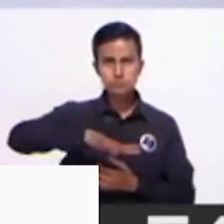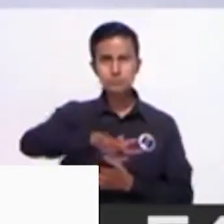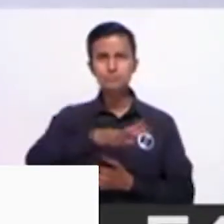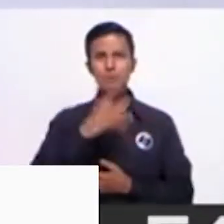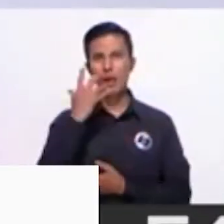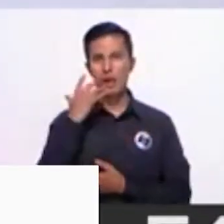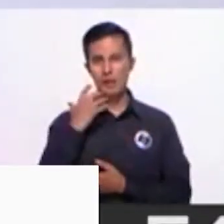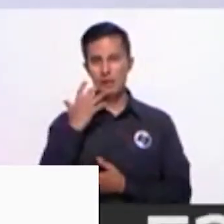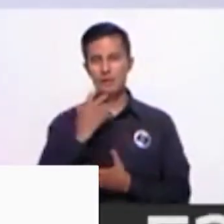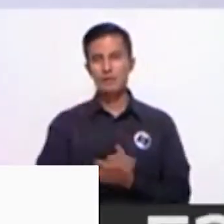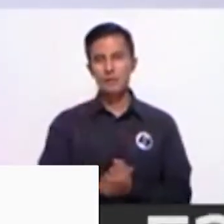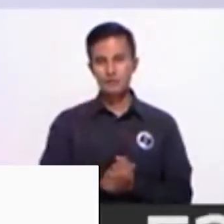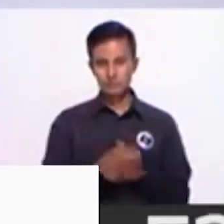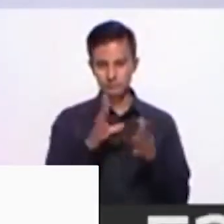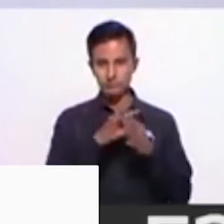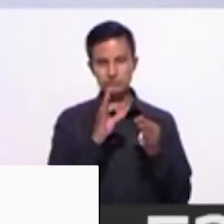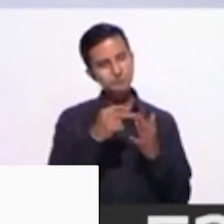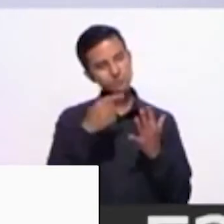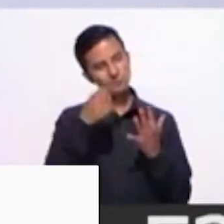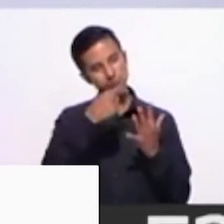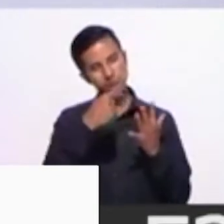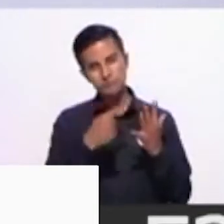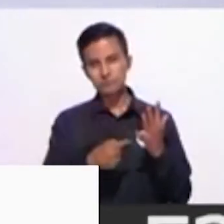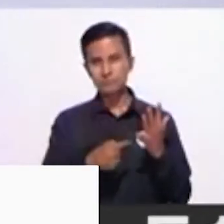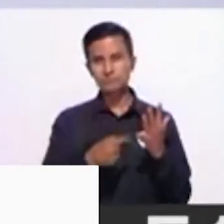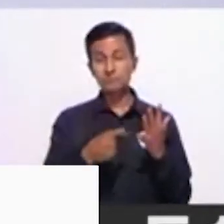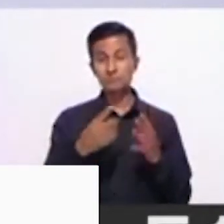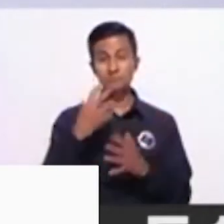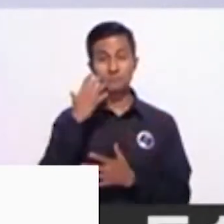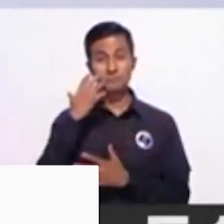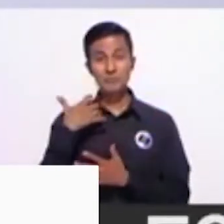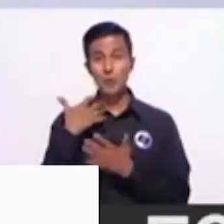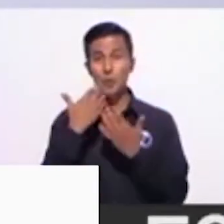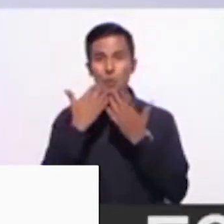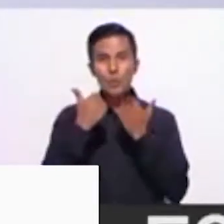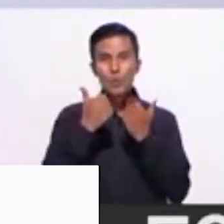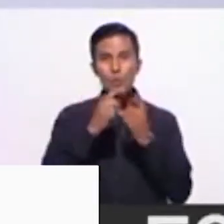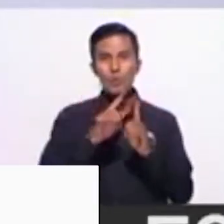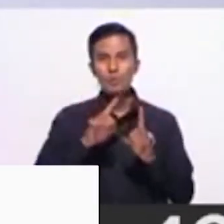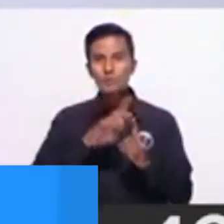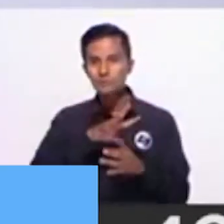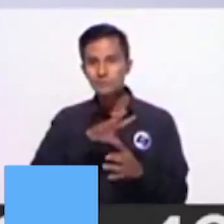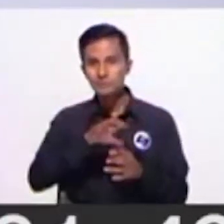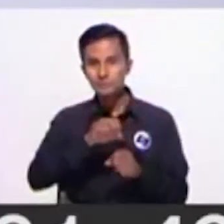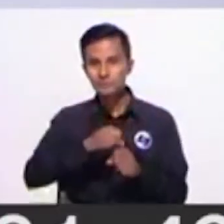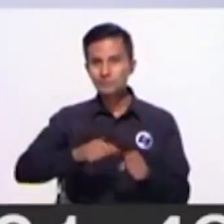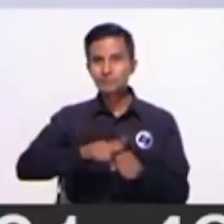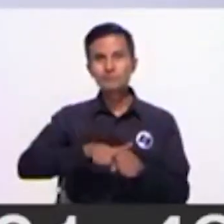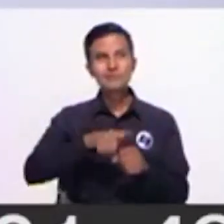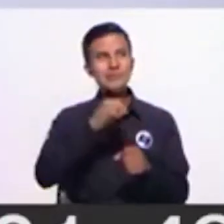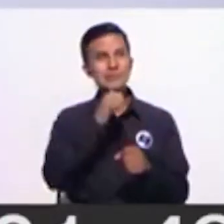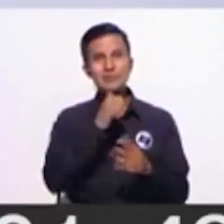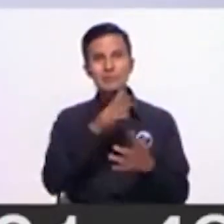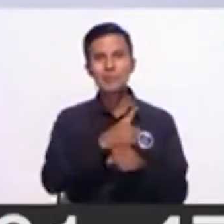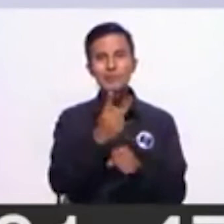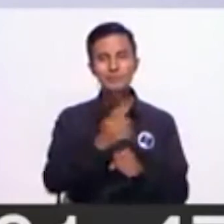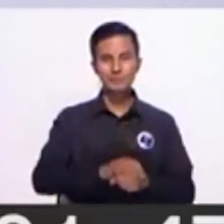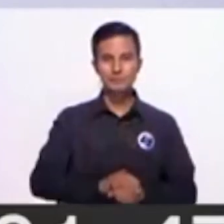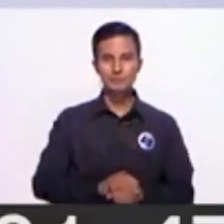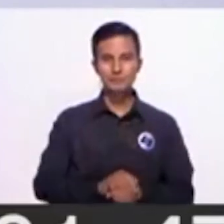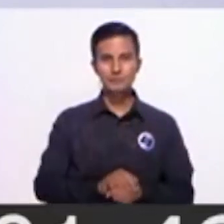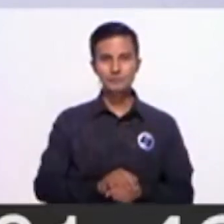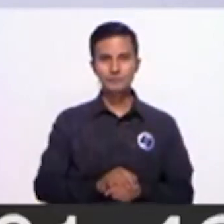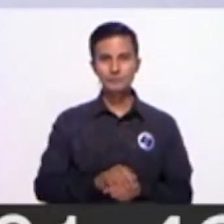que descubramos por qué en León no tenemos desarrollo social. En 9 años, el salario de los